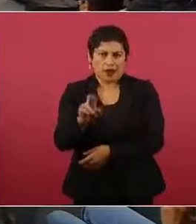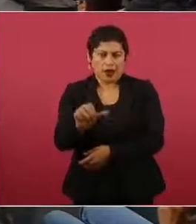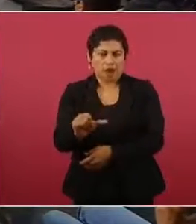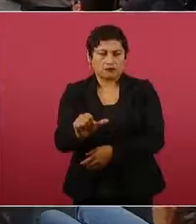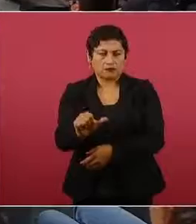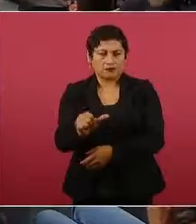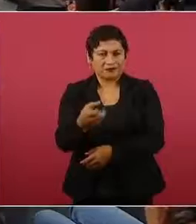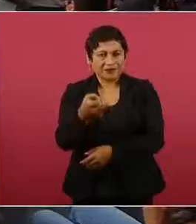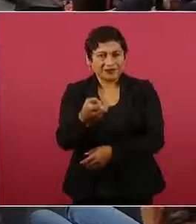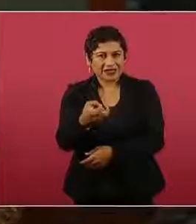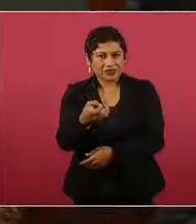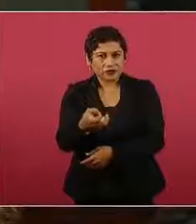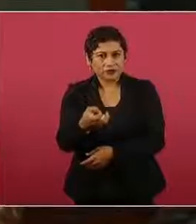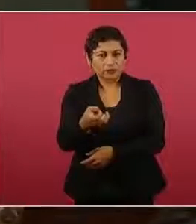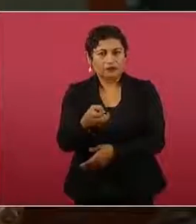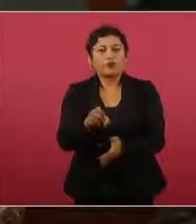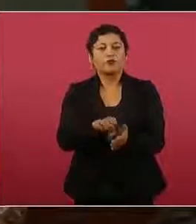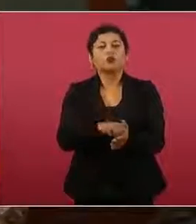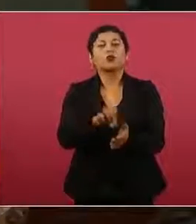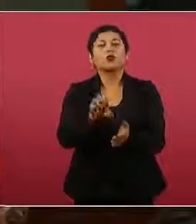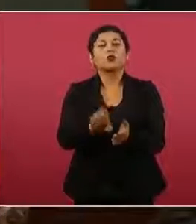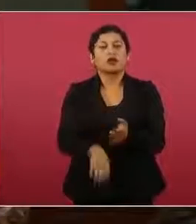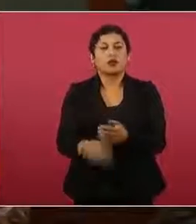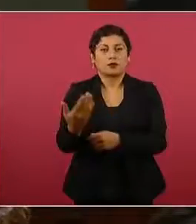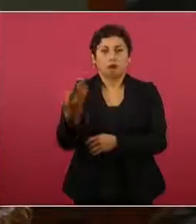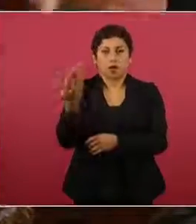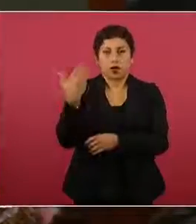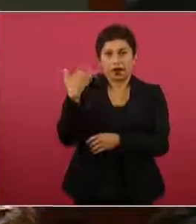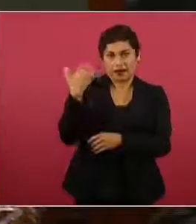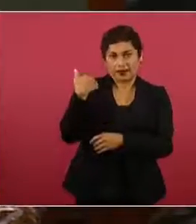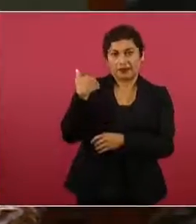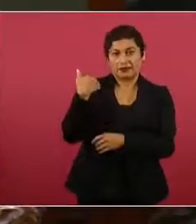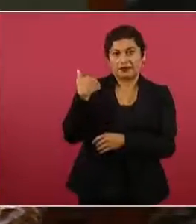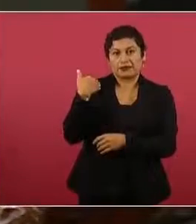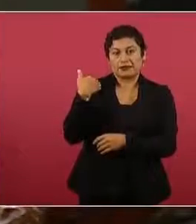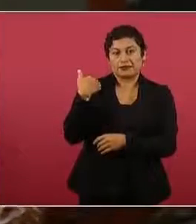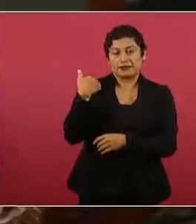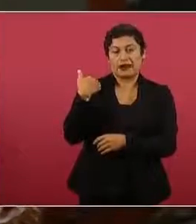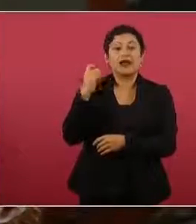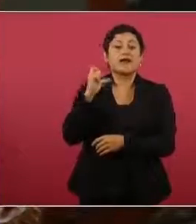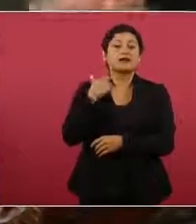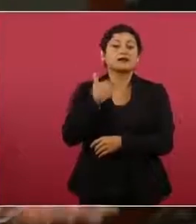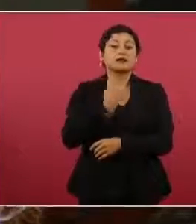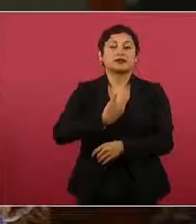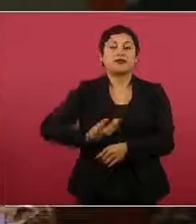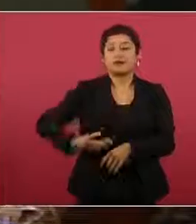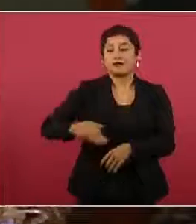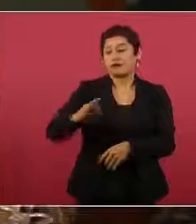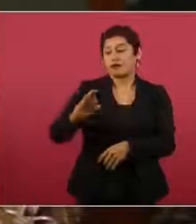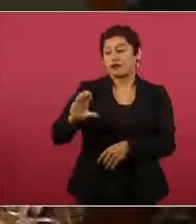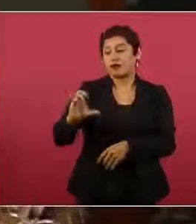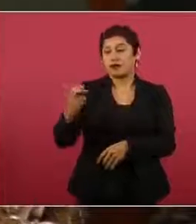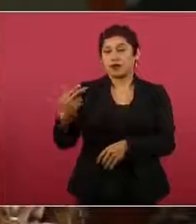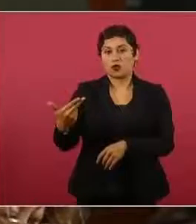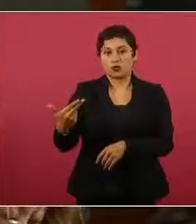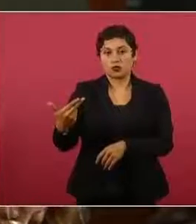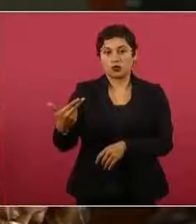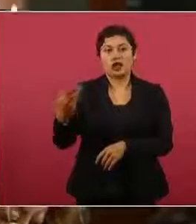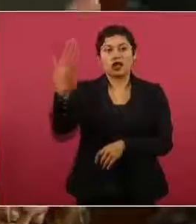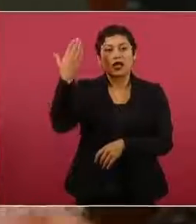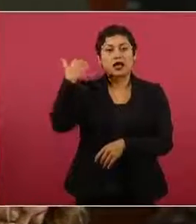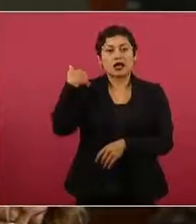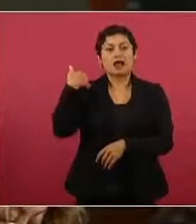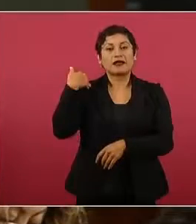cuando en el periodo de Calderón, que se quiso hacer ese magno